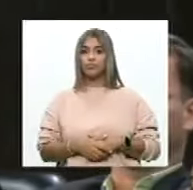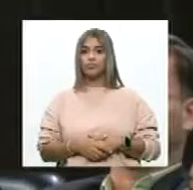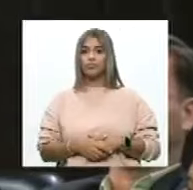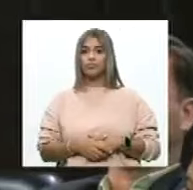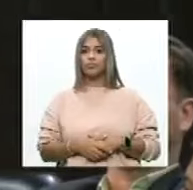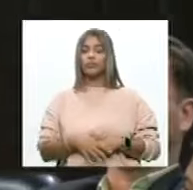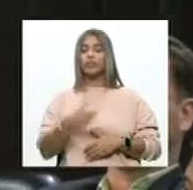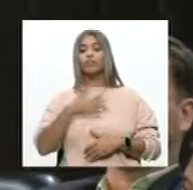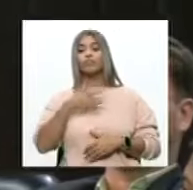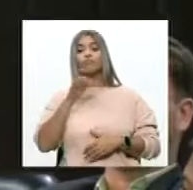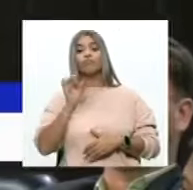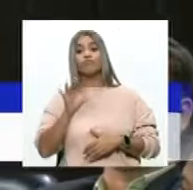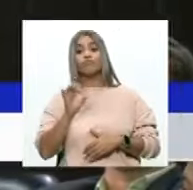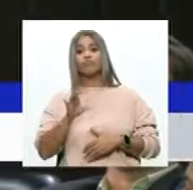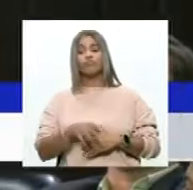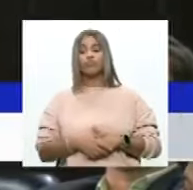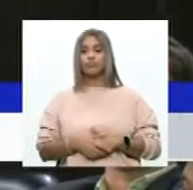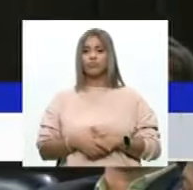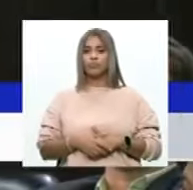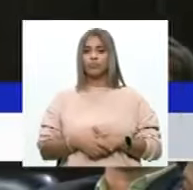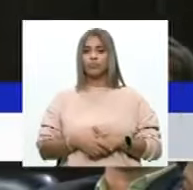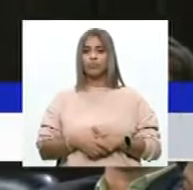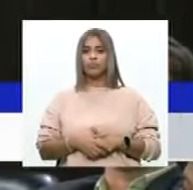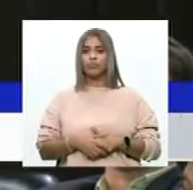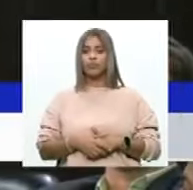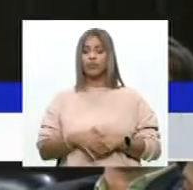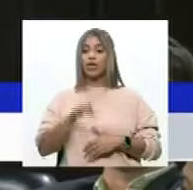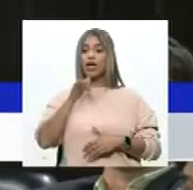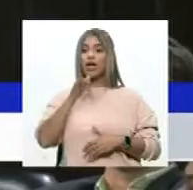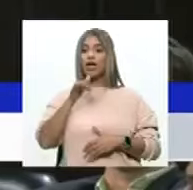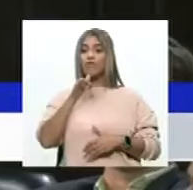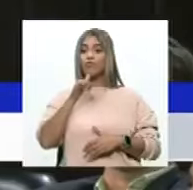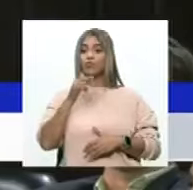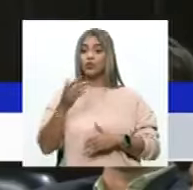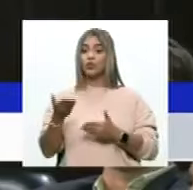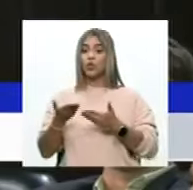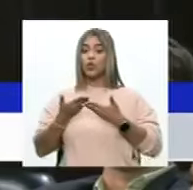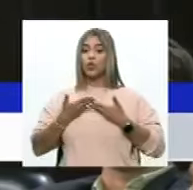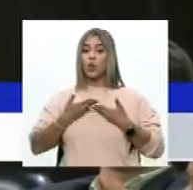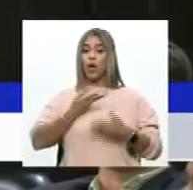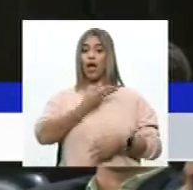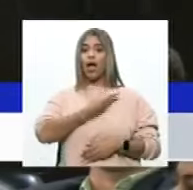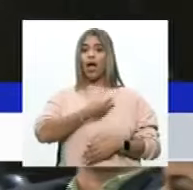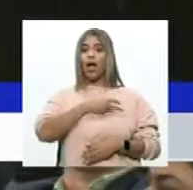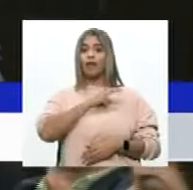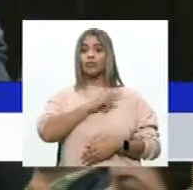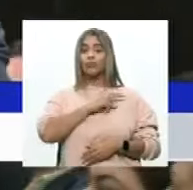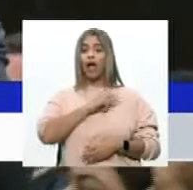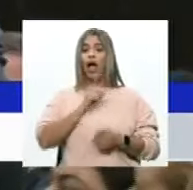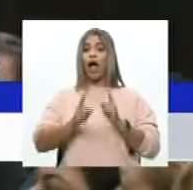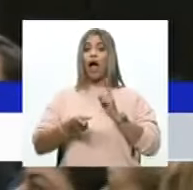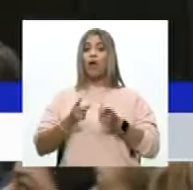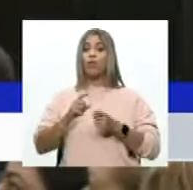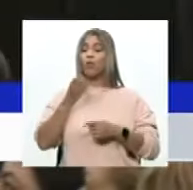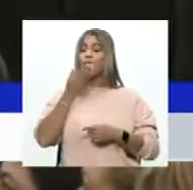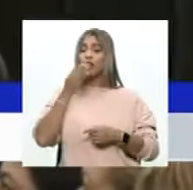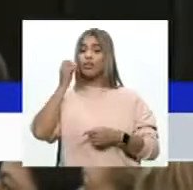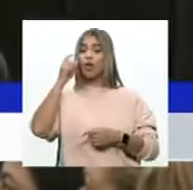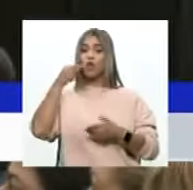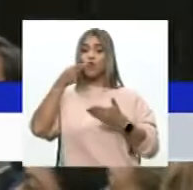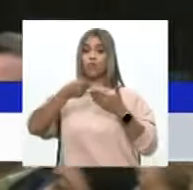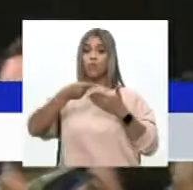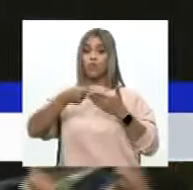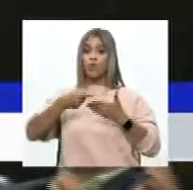Y lamentablemente, por información que le dieron a los españoles, algunos indígenas, de los cuales se tienen los